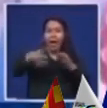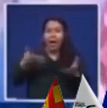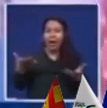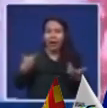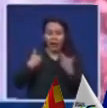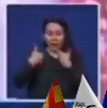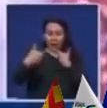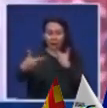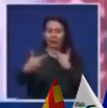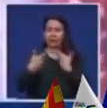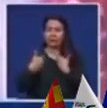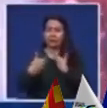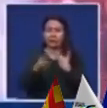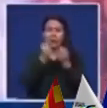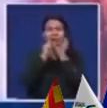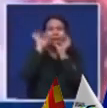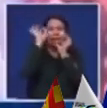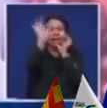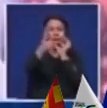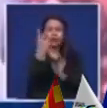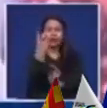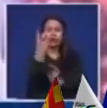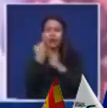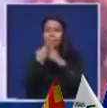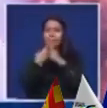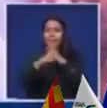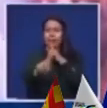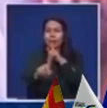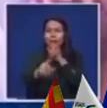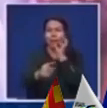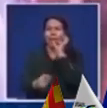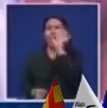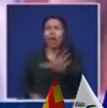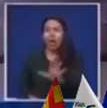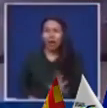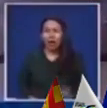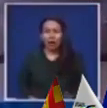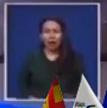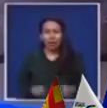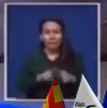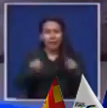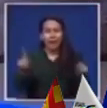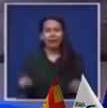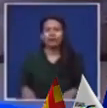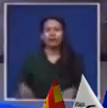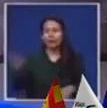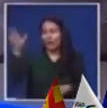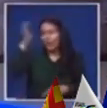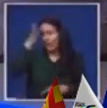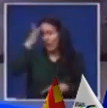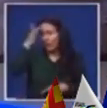distancia así, larga, casi 12 metros, 12 metros, ¿sí? Pero el virus del sarampión, como es